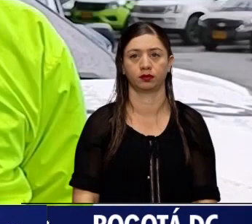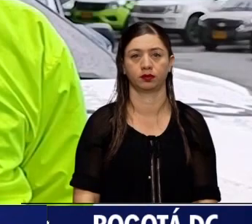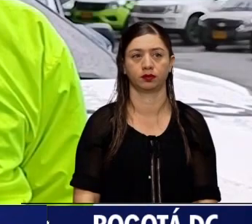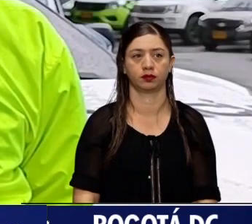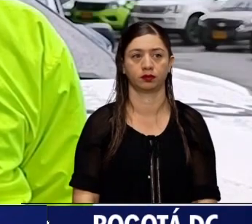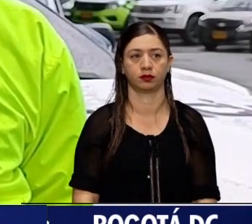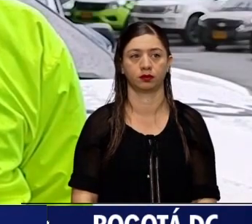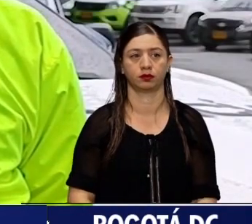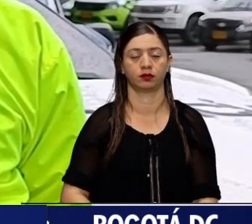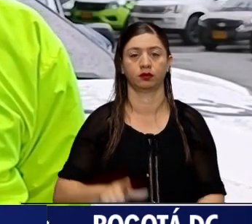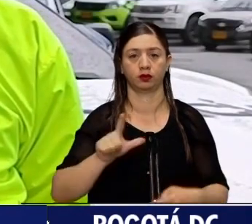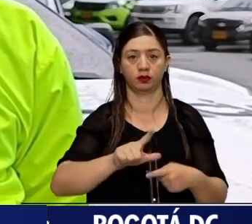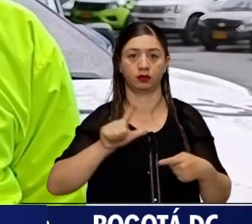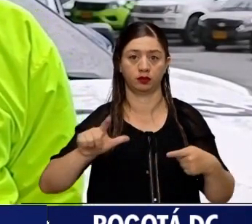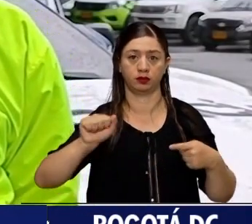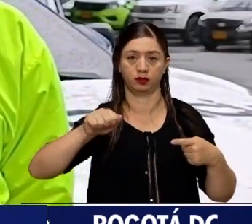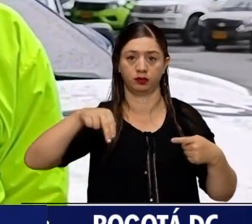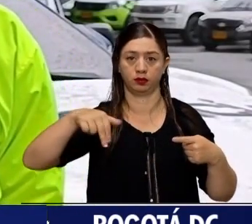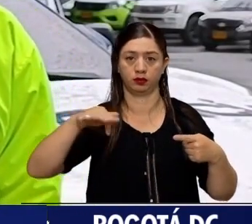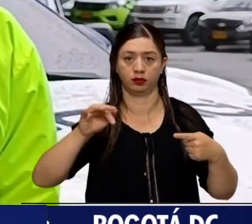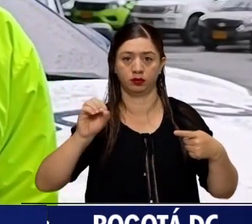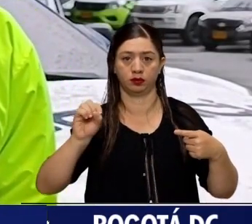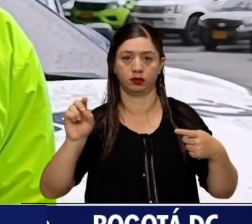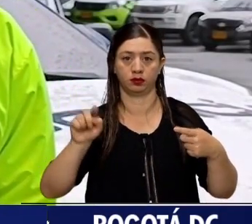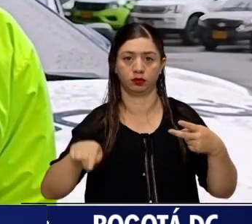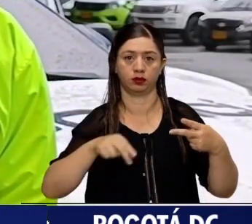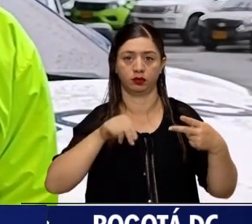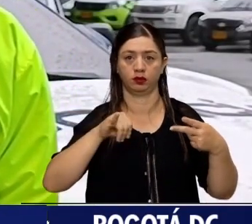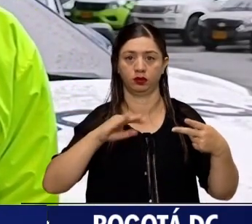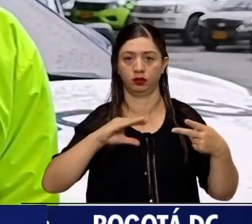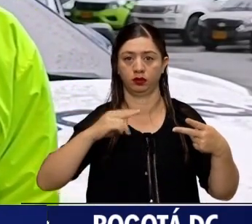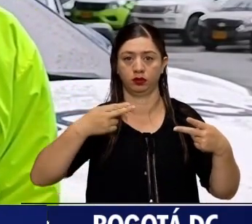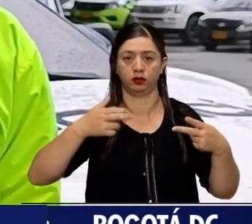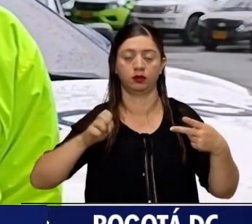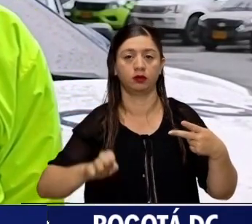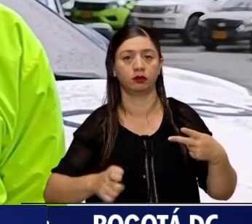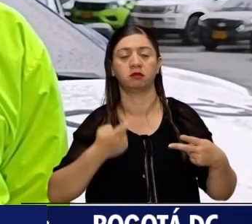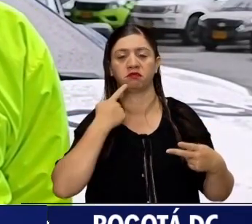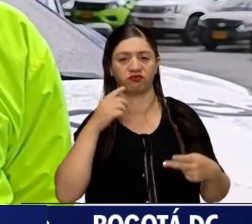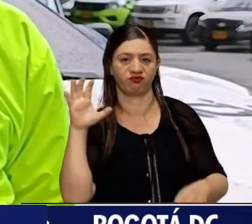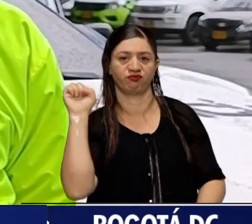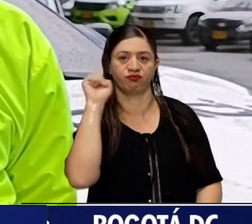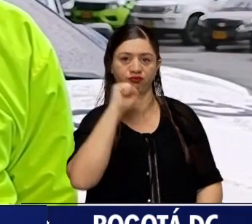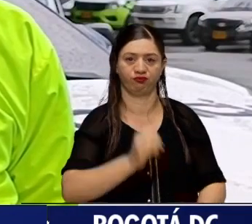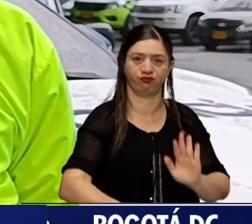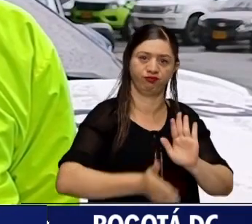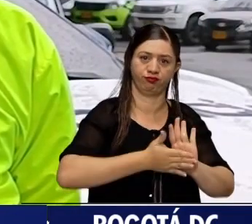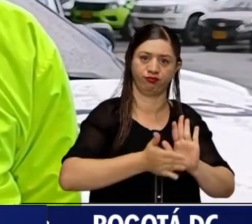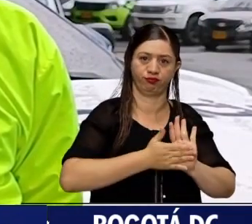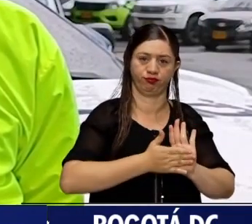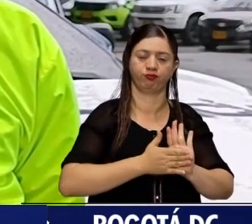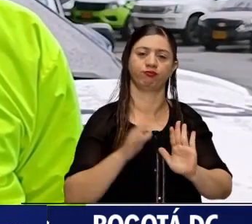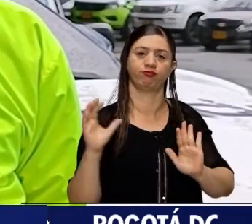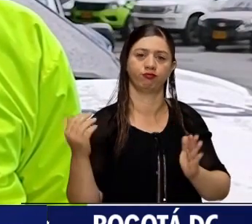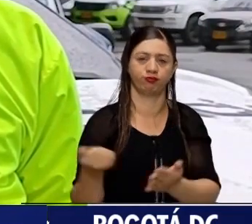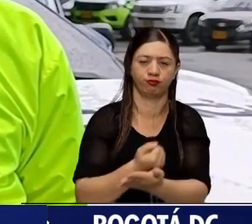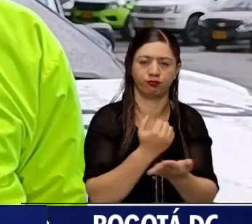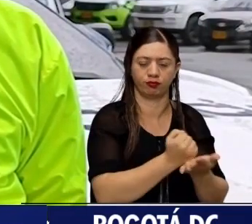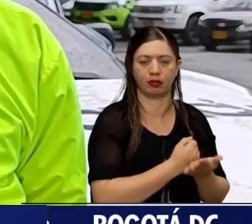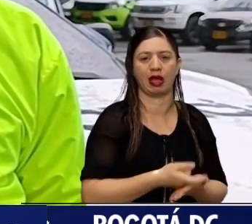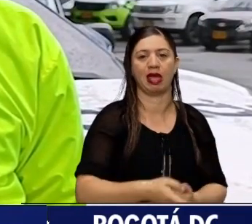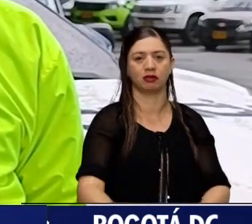allianz llantos y el niche de acuerdo a los elementos materiales probatorios y de evidencia física recolectada serían los presuntos autores